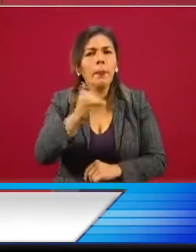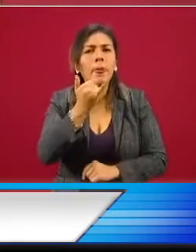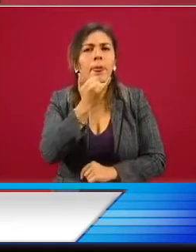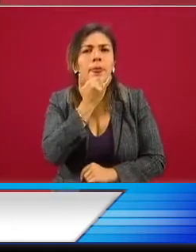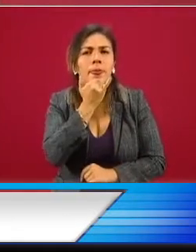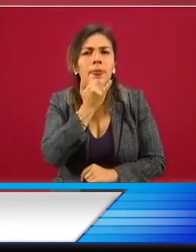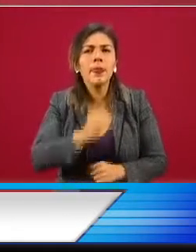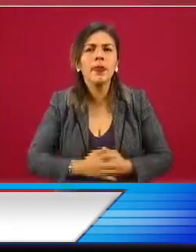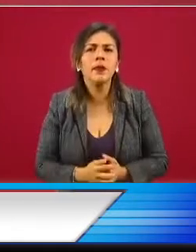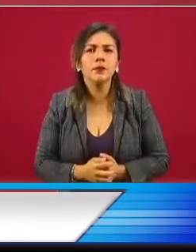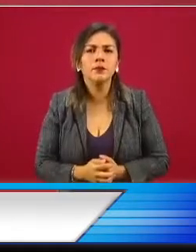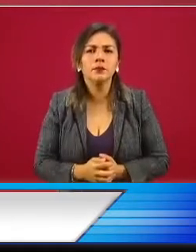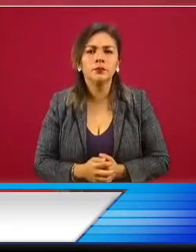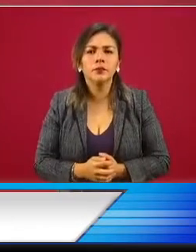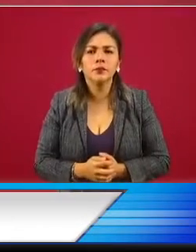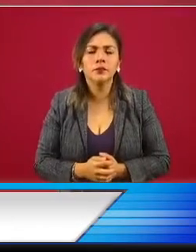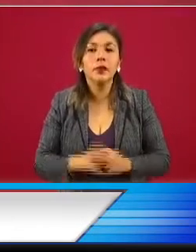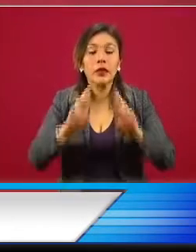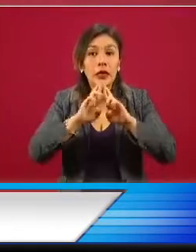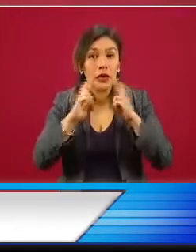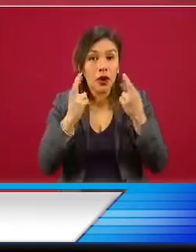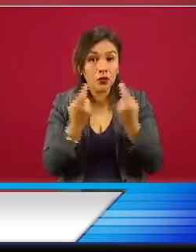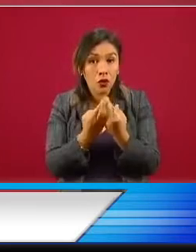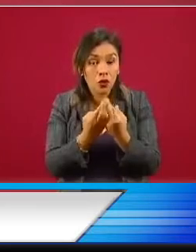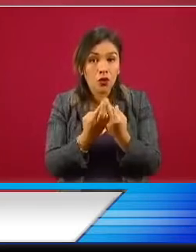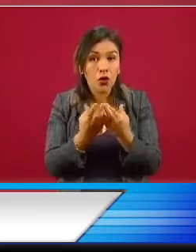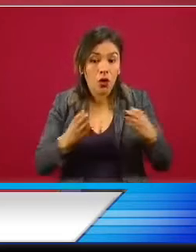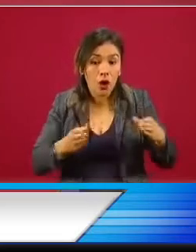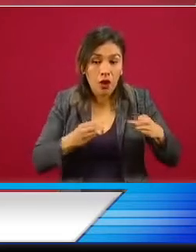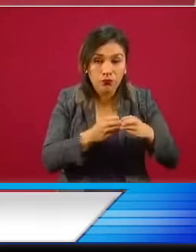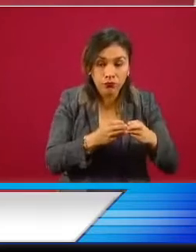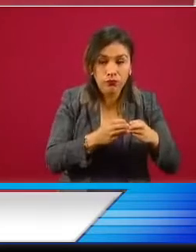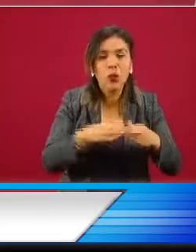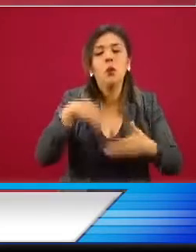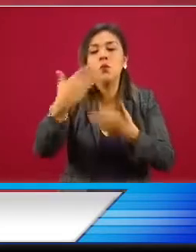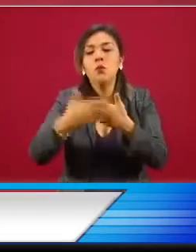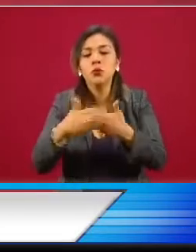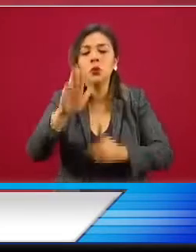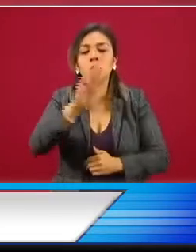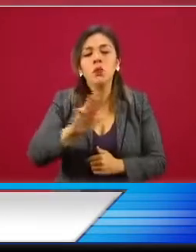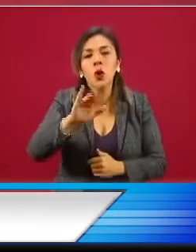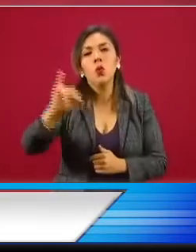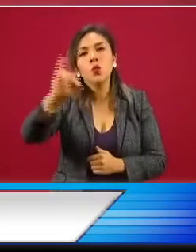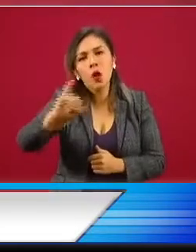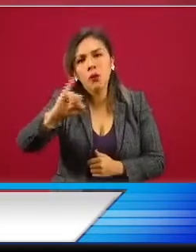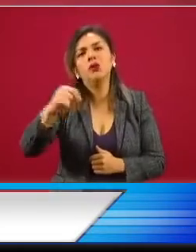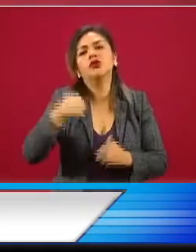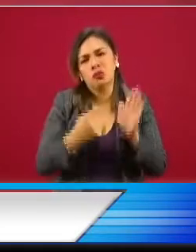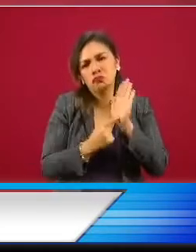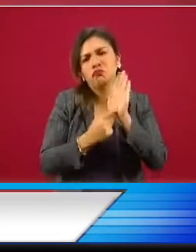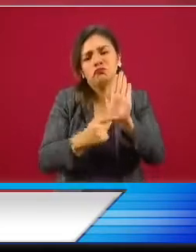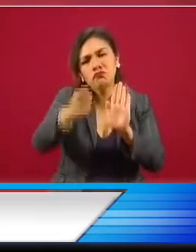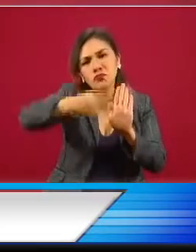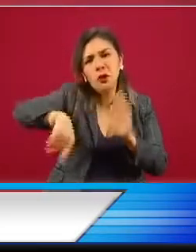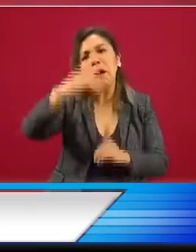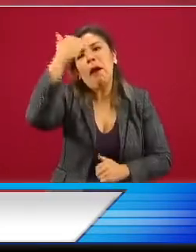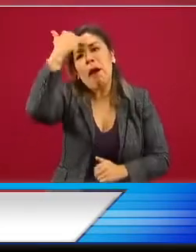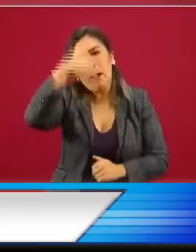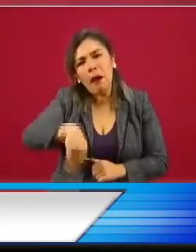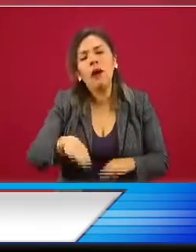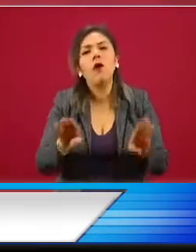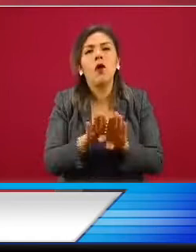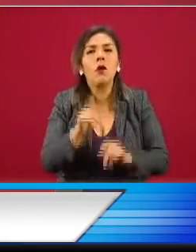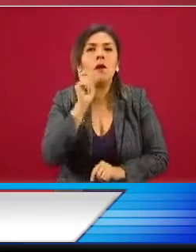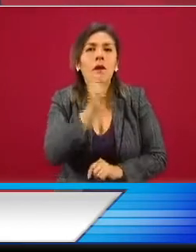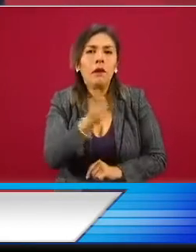la conferencia sobre los 4 contratos asignados a 4 empresas que construirán más de 900 kilómetros de vía desde Palenque hasta